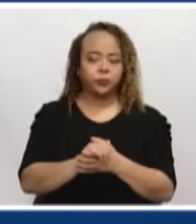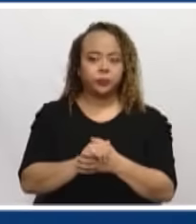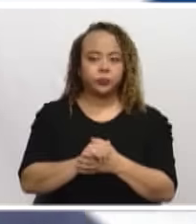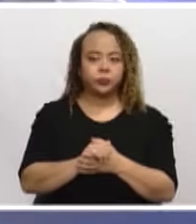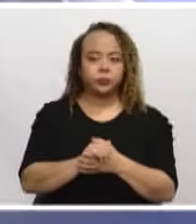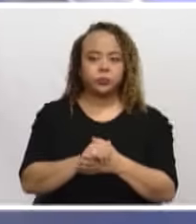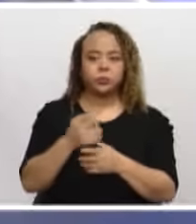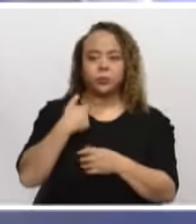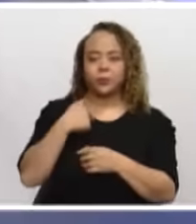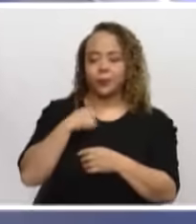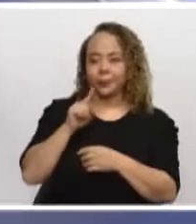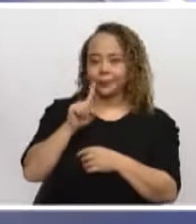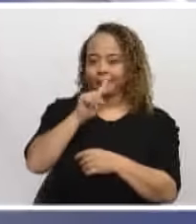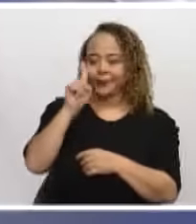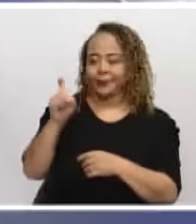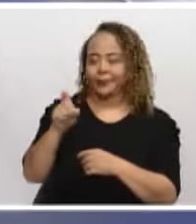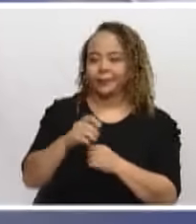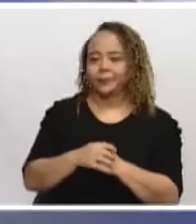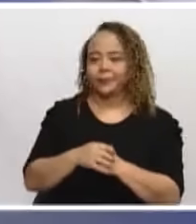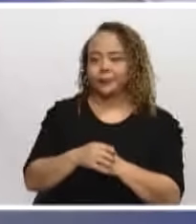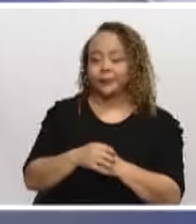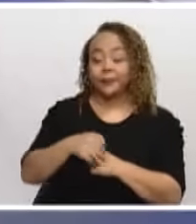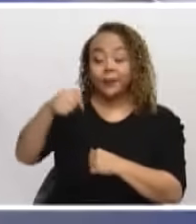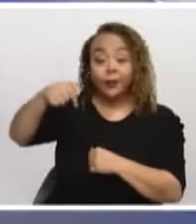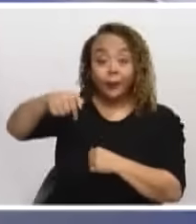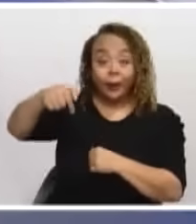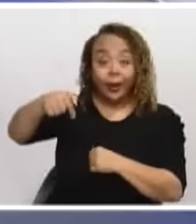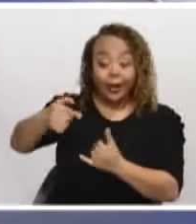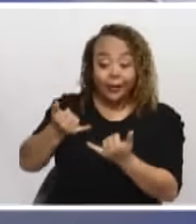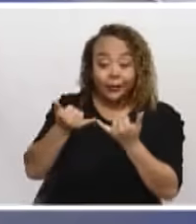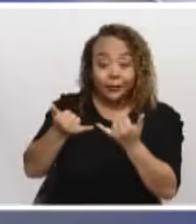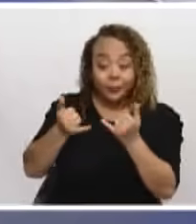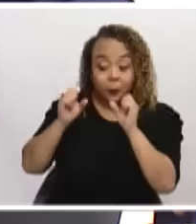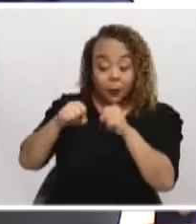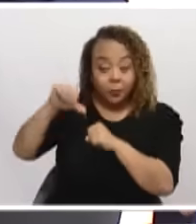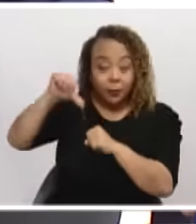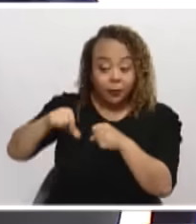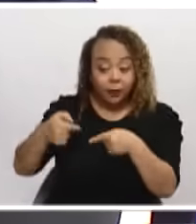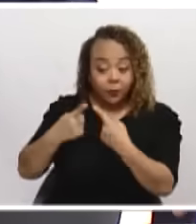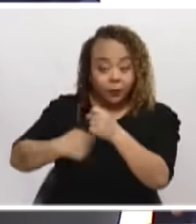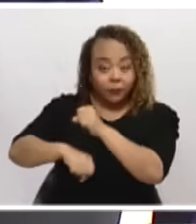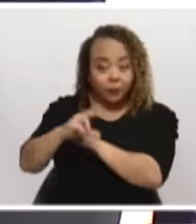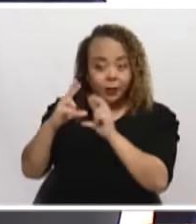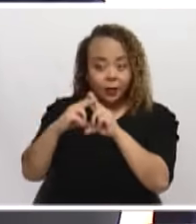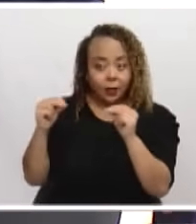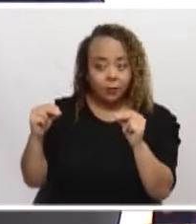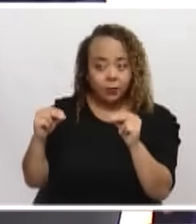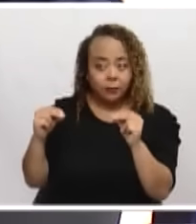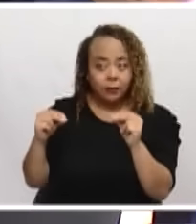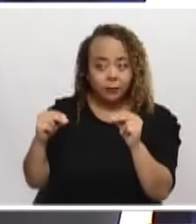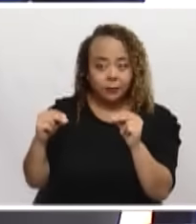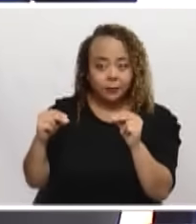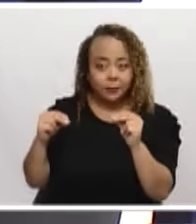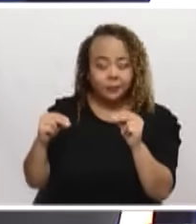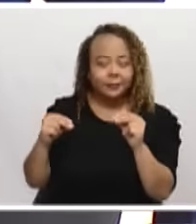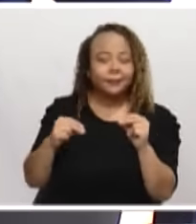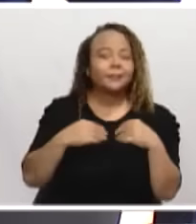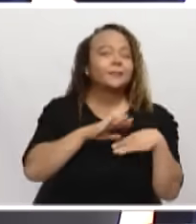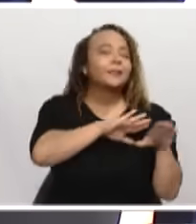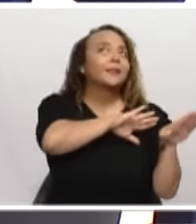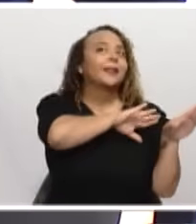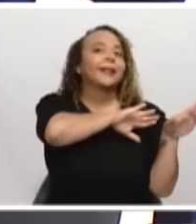picando aquí en el área hoy en día se vale perder contra el fútbol de Nicaragua quítense la